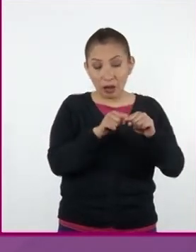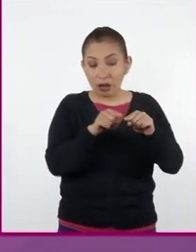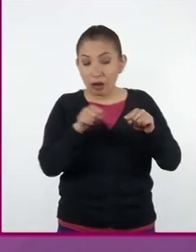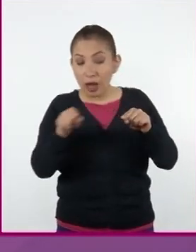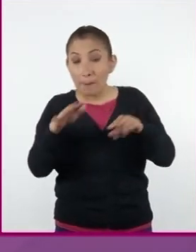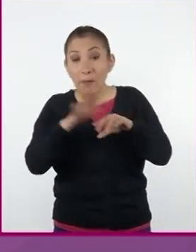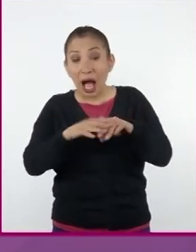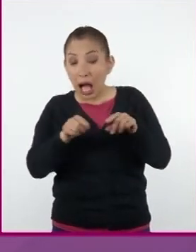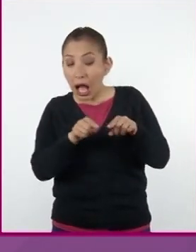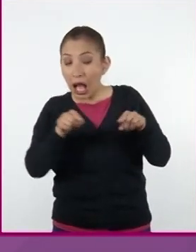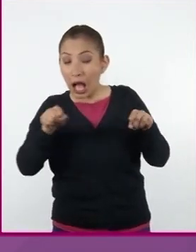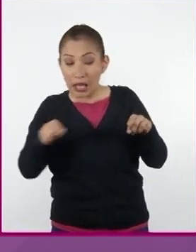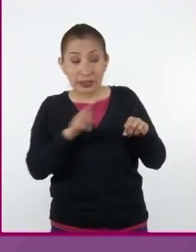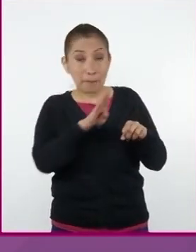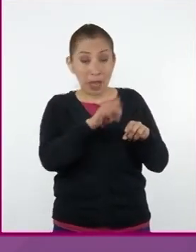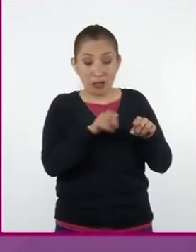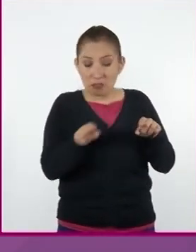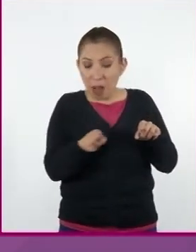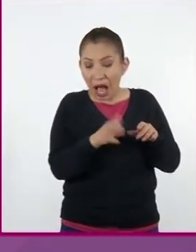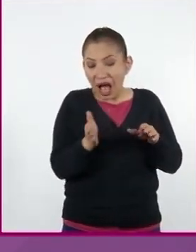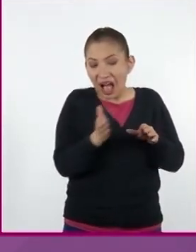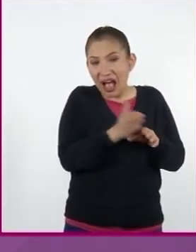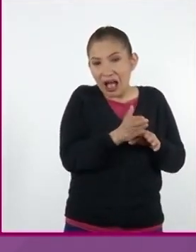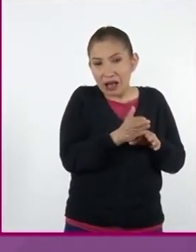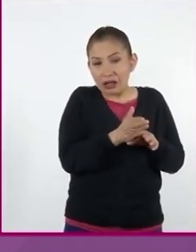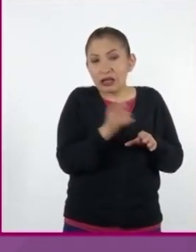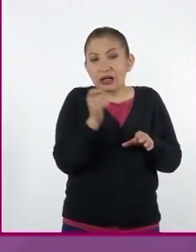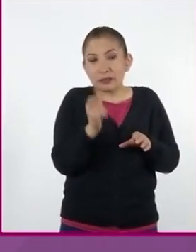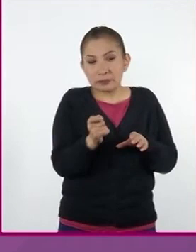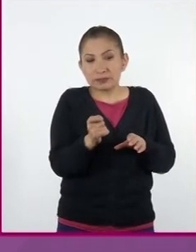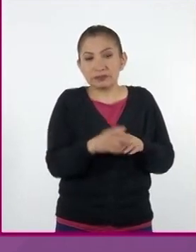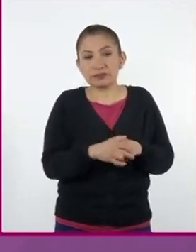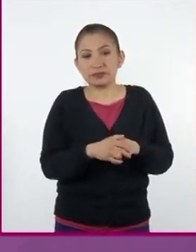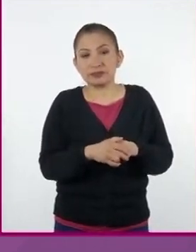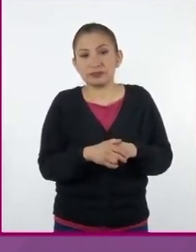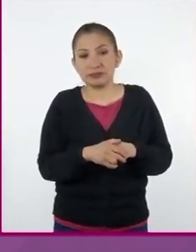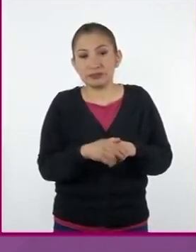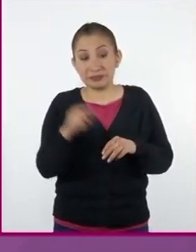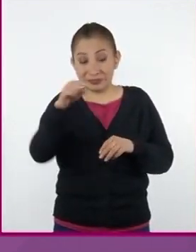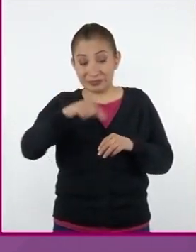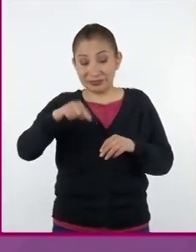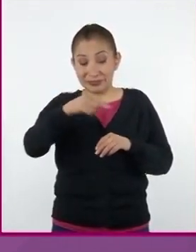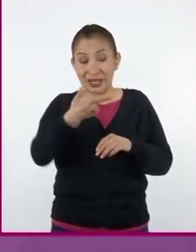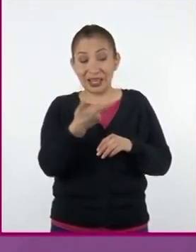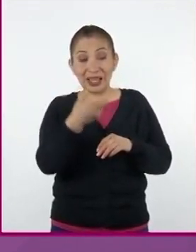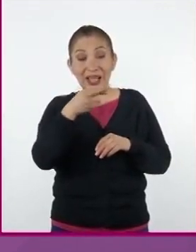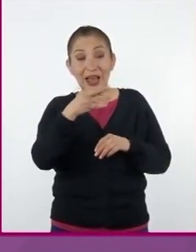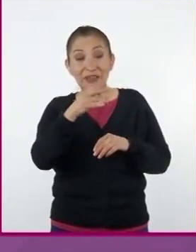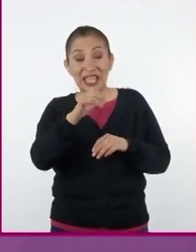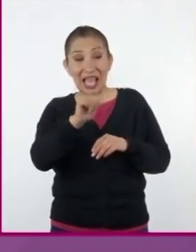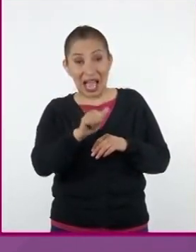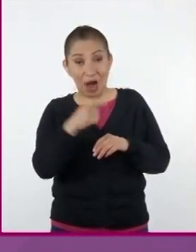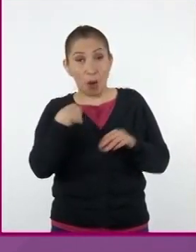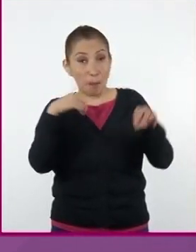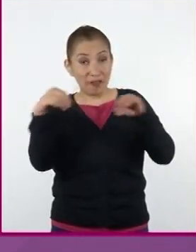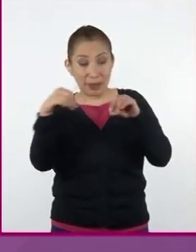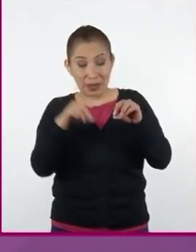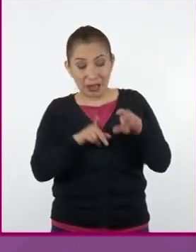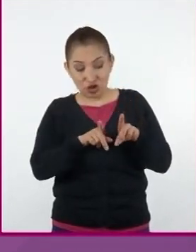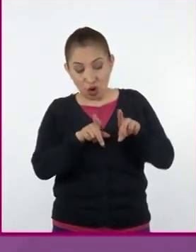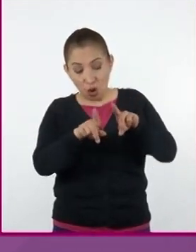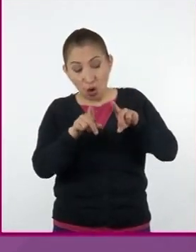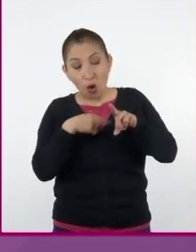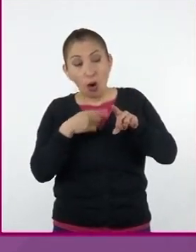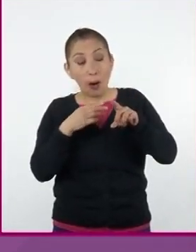una mayor distancia que el cuerpo B. Esto quiere decir que en esta parte de la gráfica o en esta parte del movimiento,